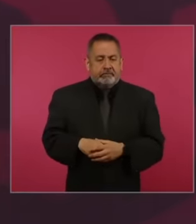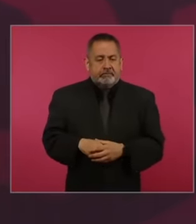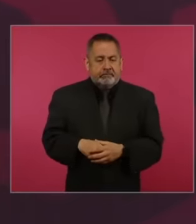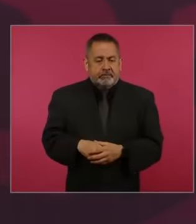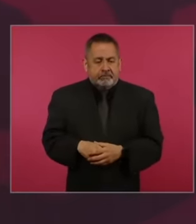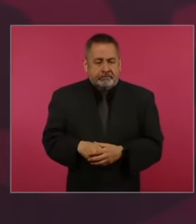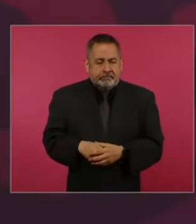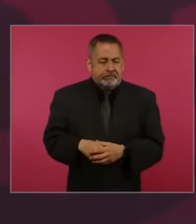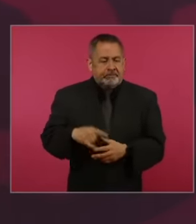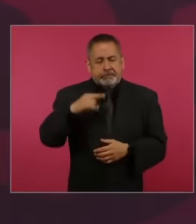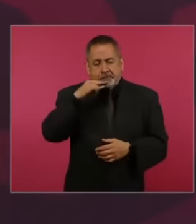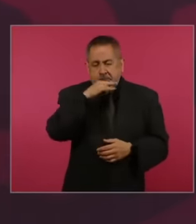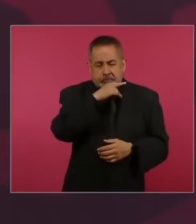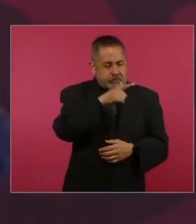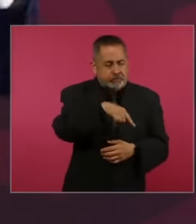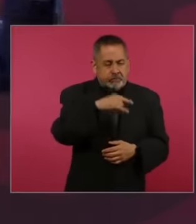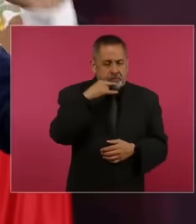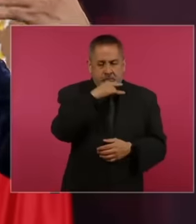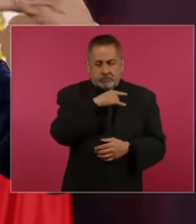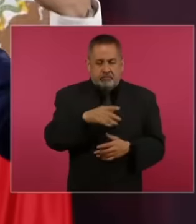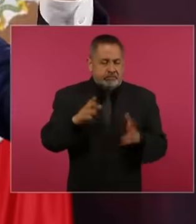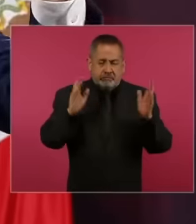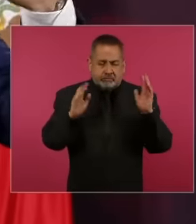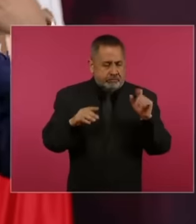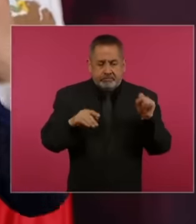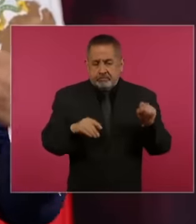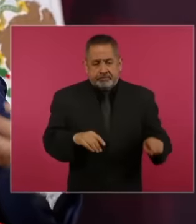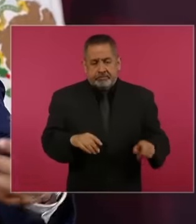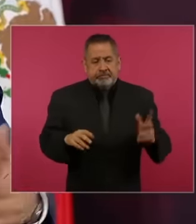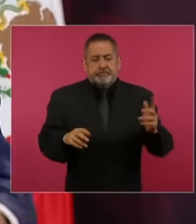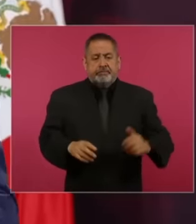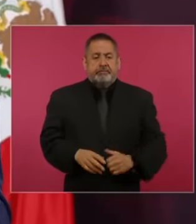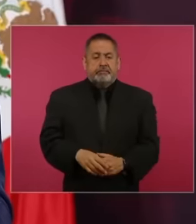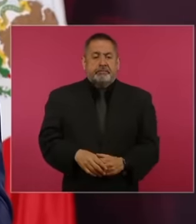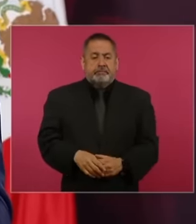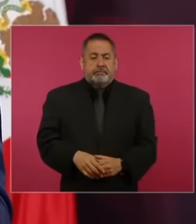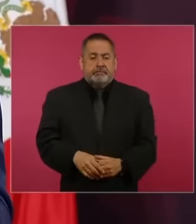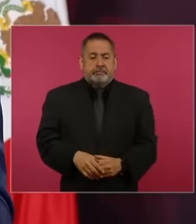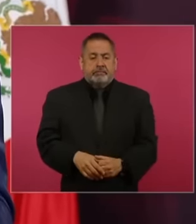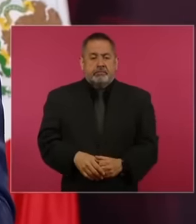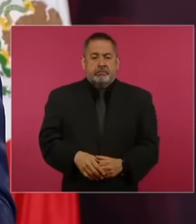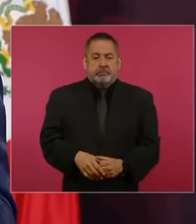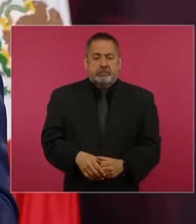actuando de manera hipócrita. Pero en esencia es eso.